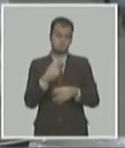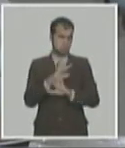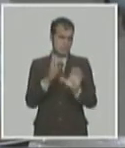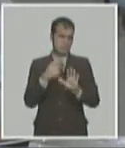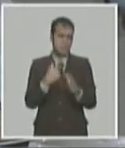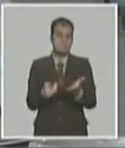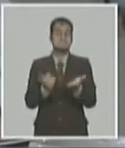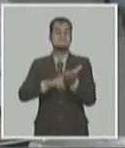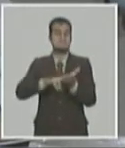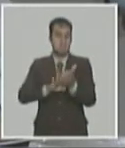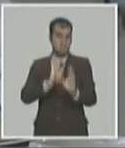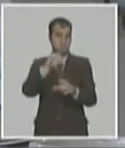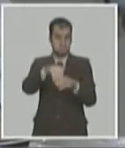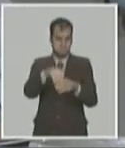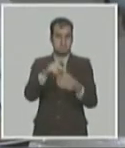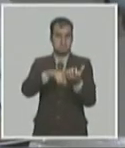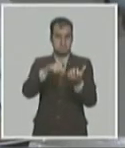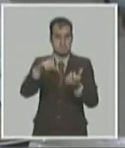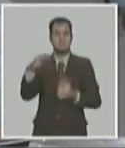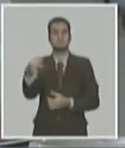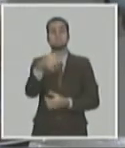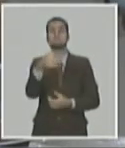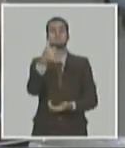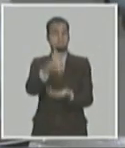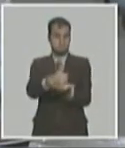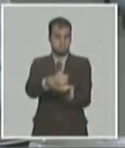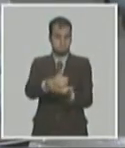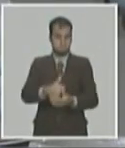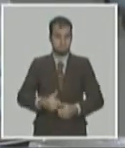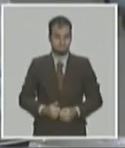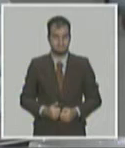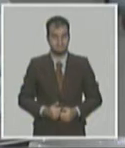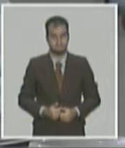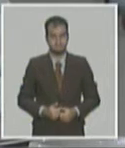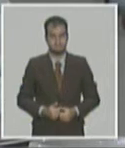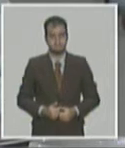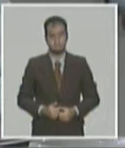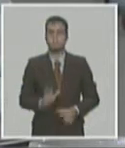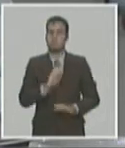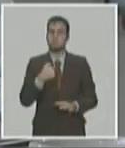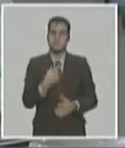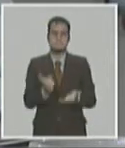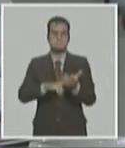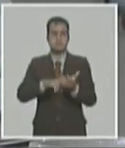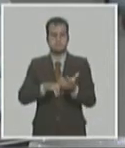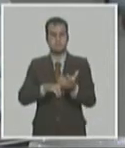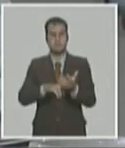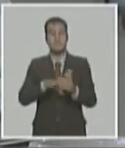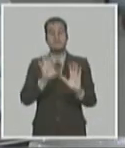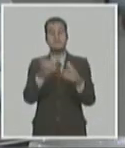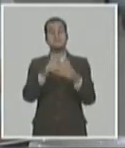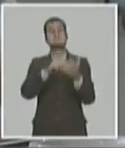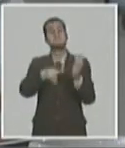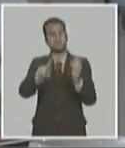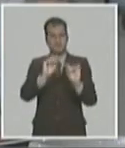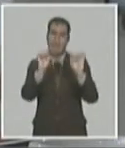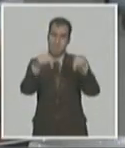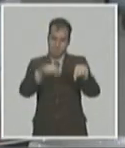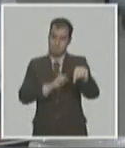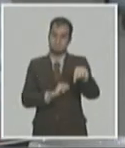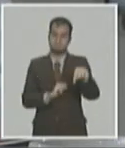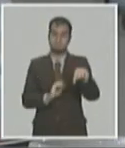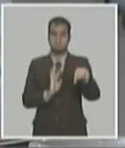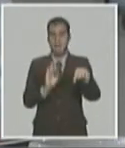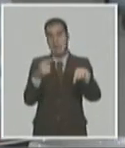no profesional del municipio de Cienfuegos, era miembro del comité provincial del partido, pero que estaban proponiéndome que